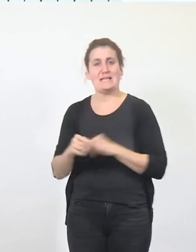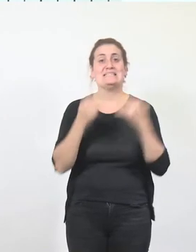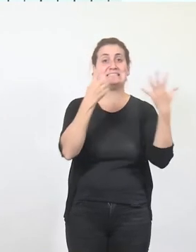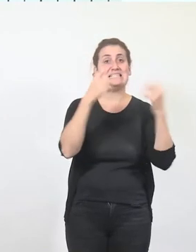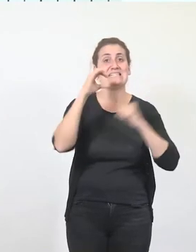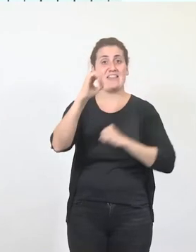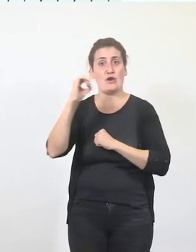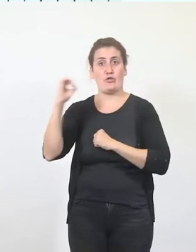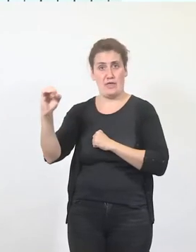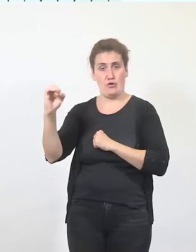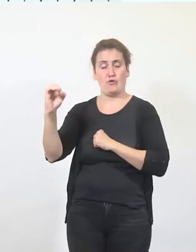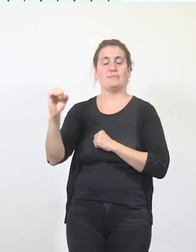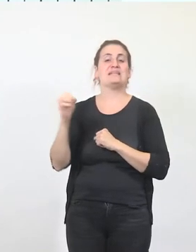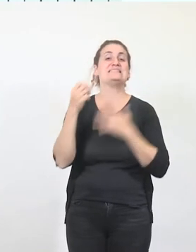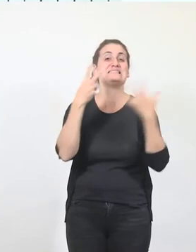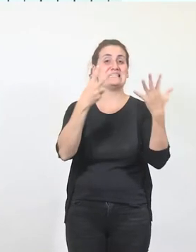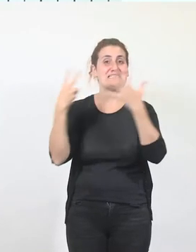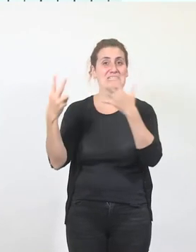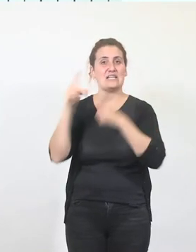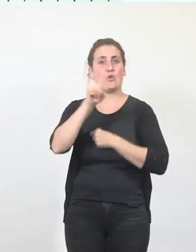hacer.